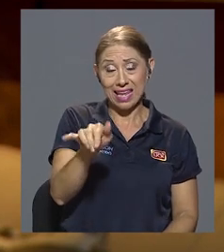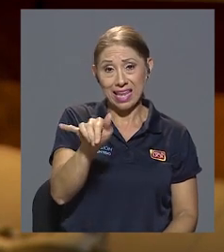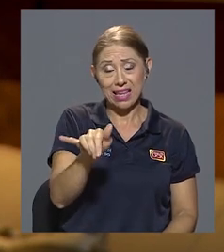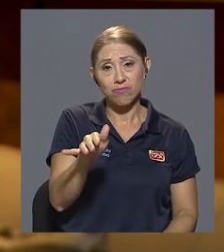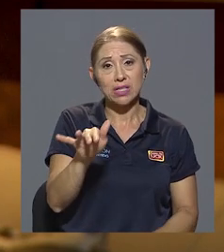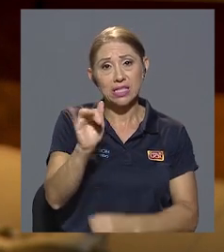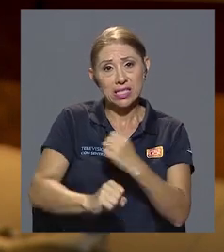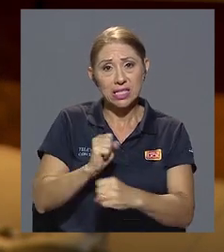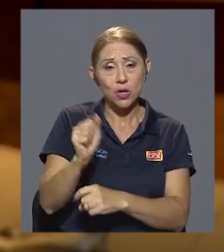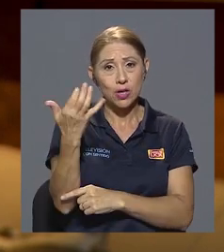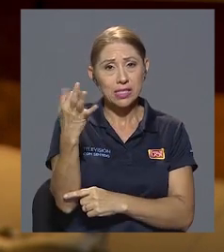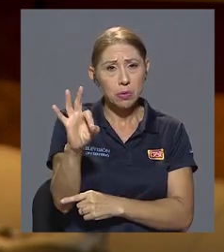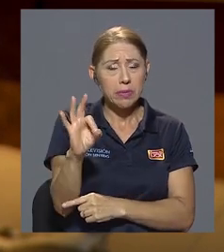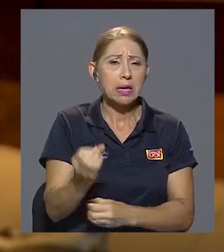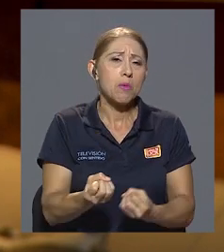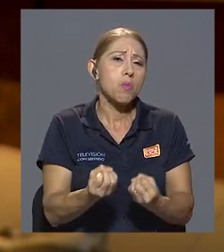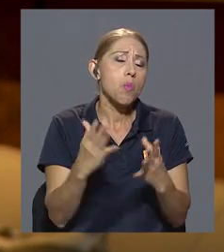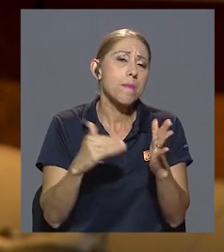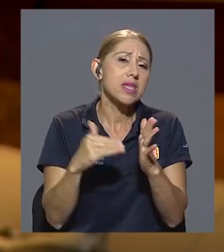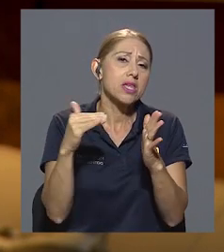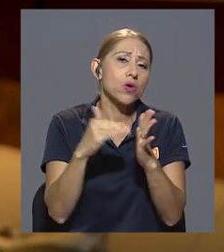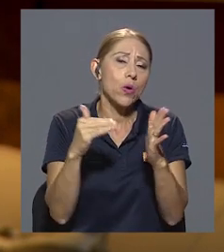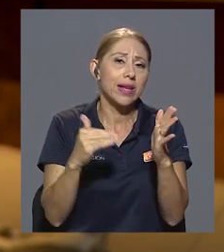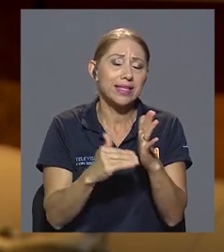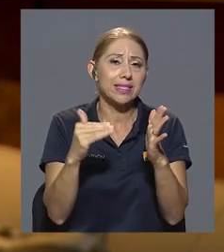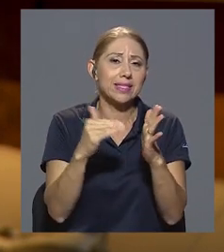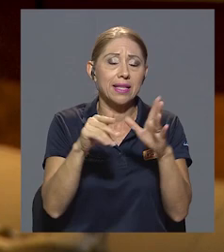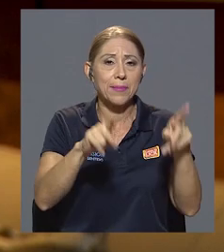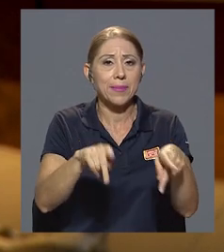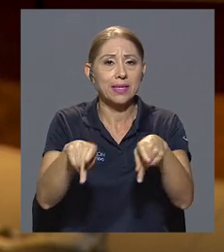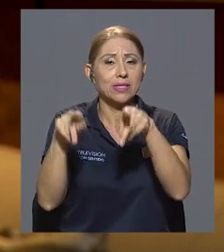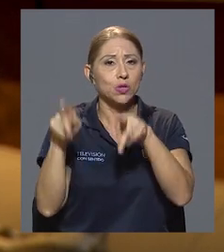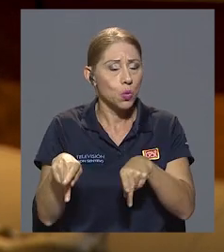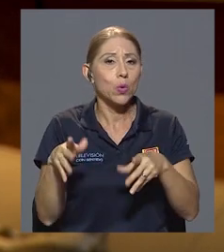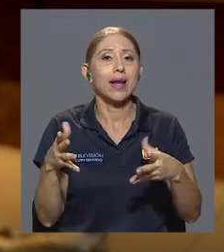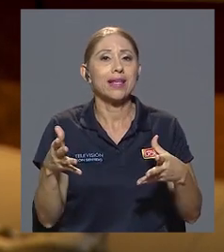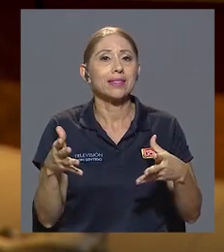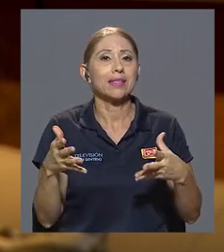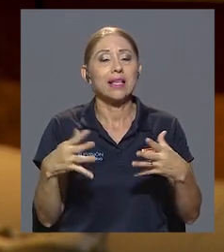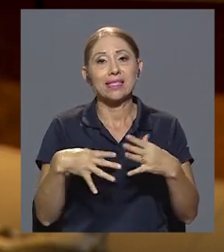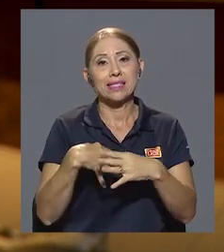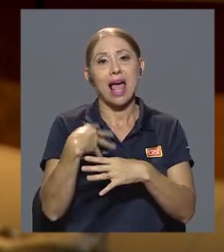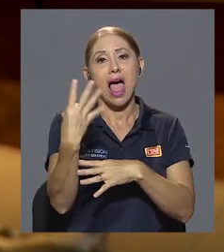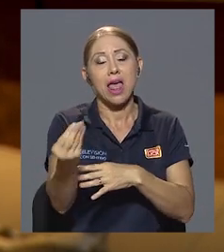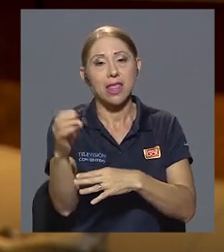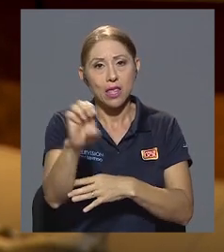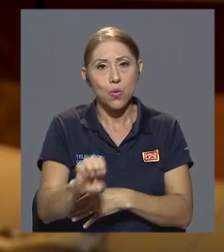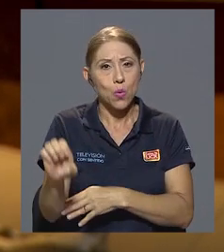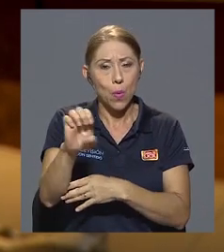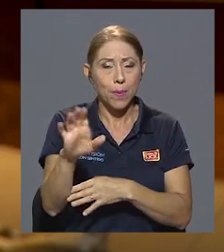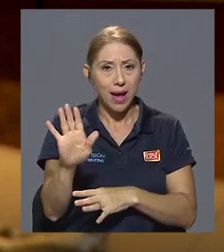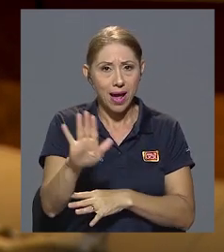ese en ese siglo 19 en donde millones de personas dejaron dejar de europa